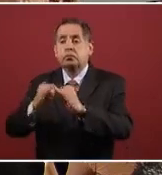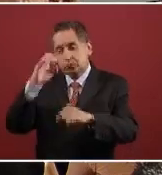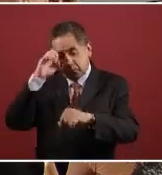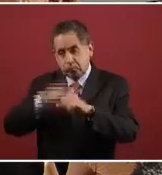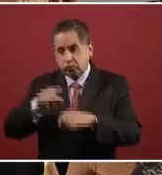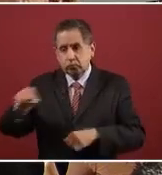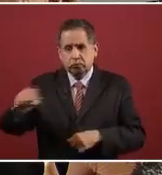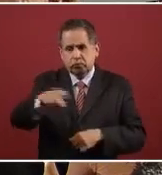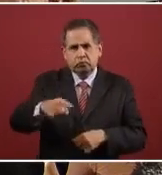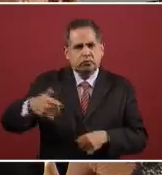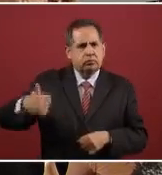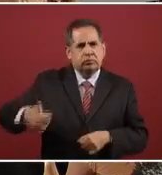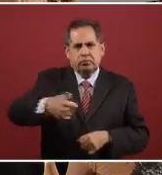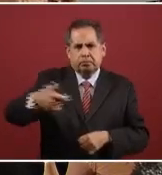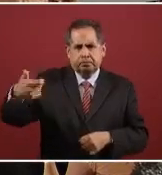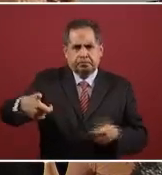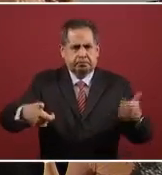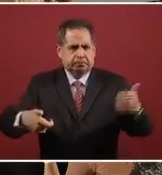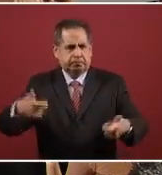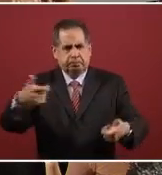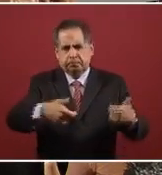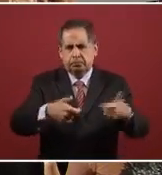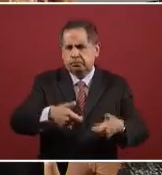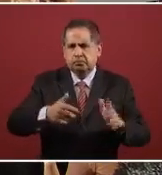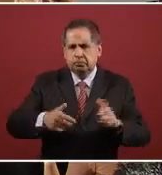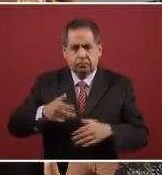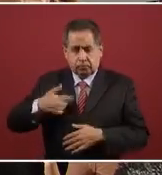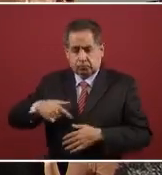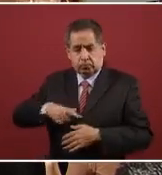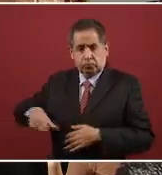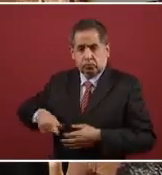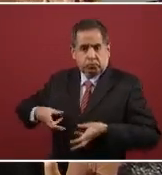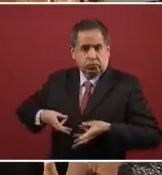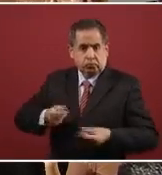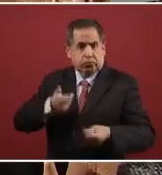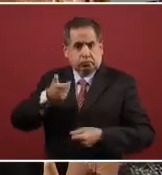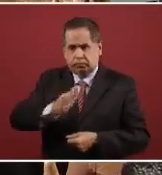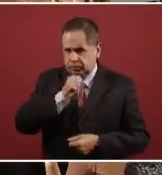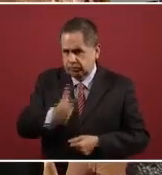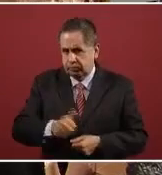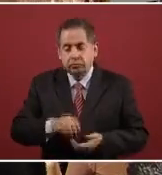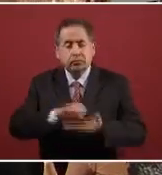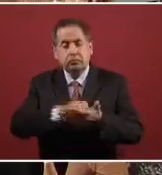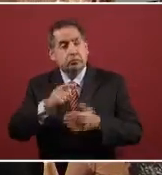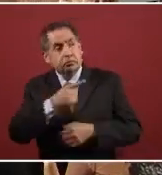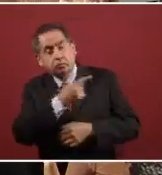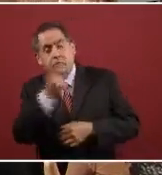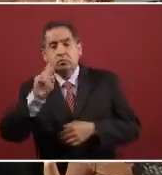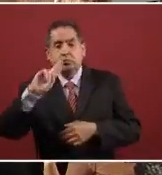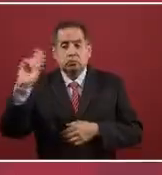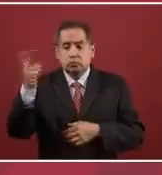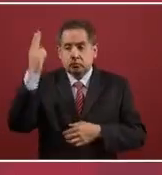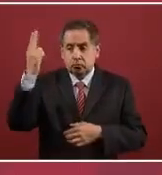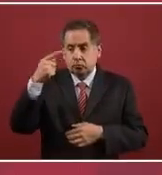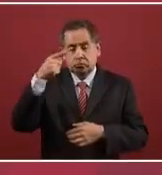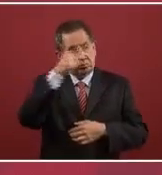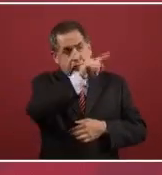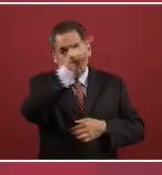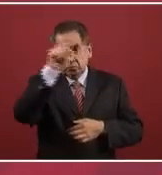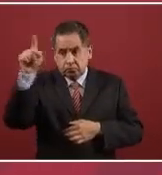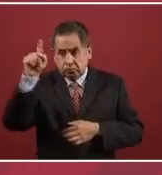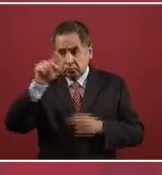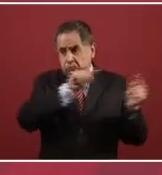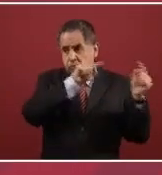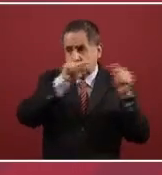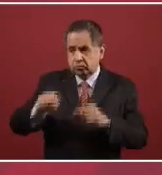están cubriendo una parte, las de los estados me refiero, en muchos casos, por ejemplo, son universidades quienes están mandando